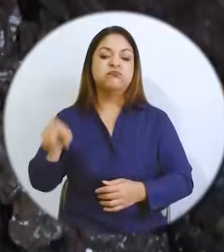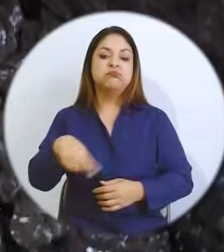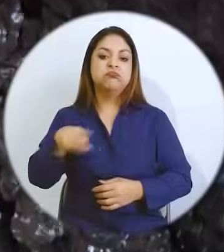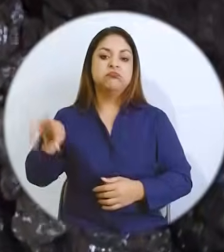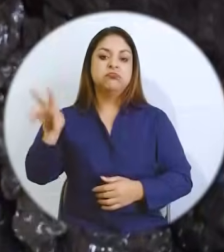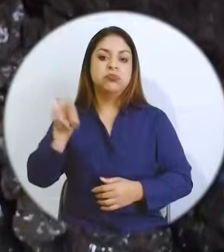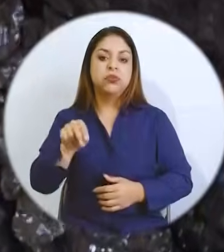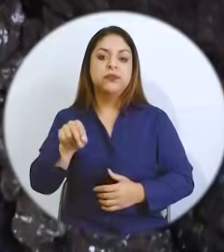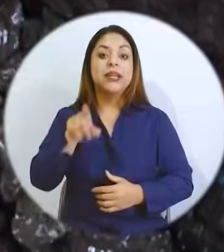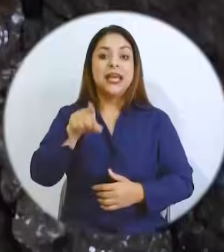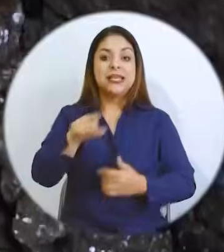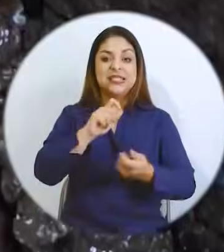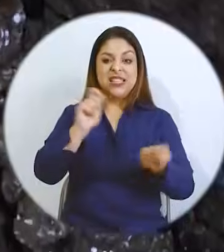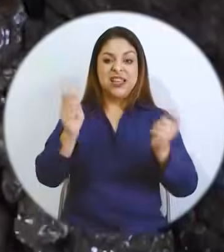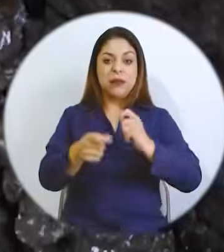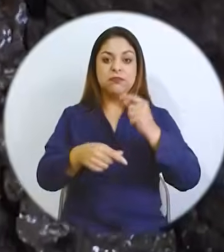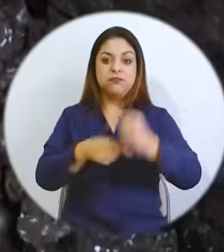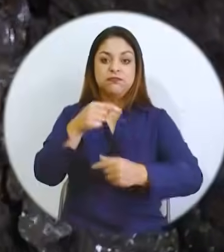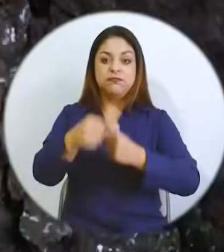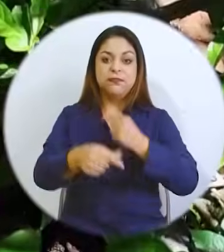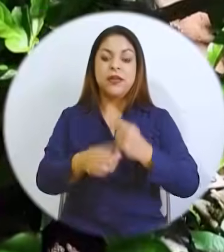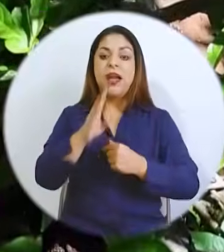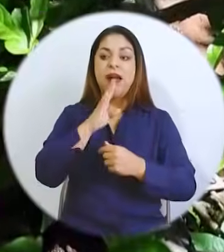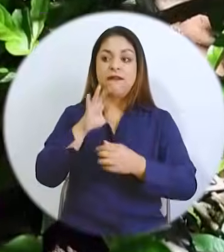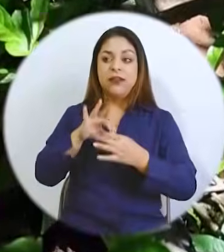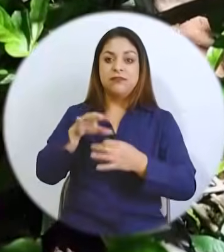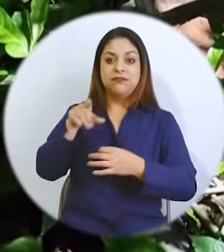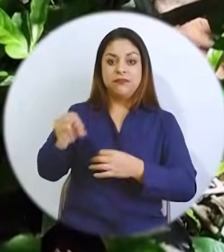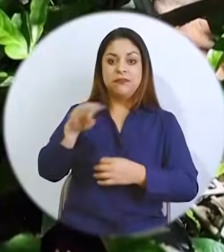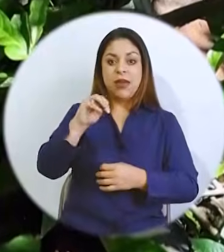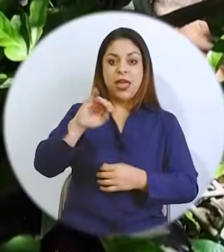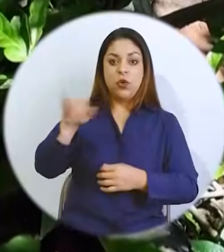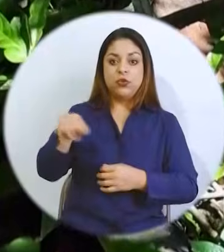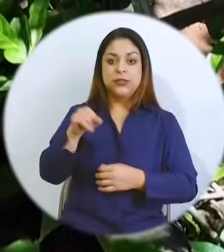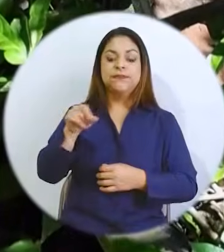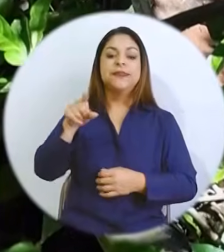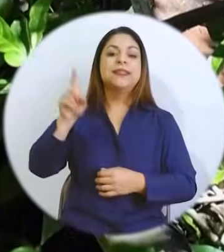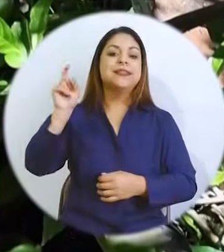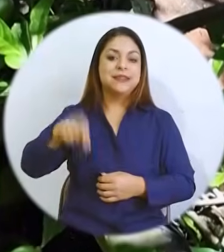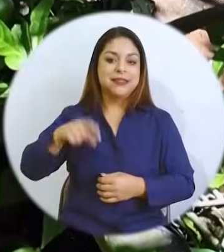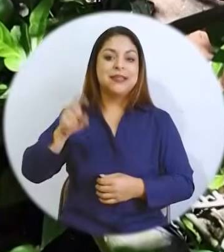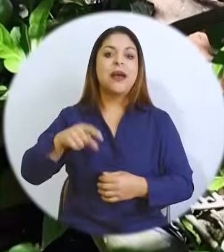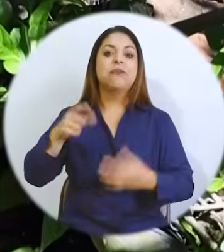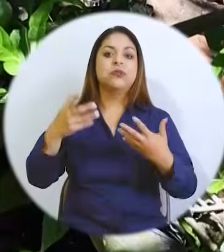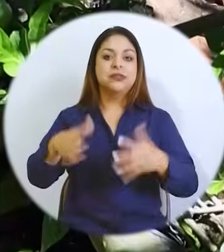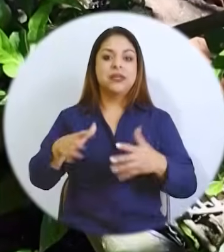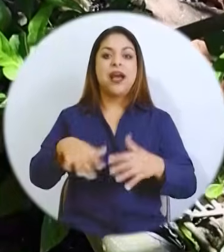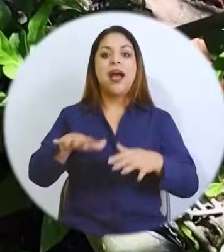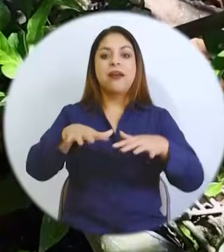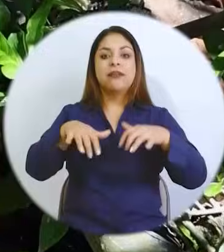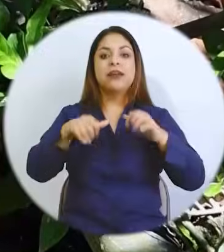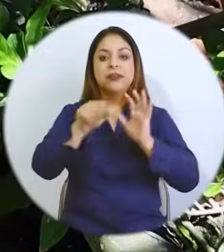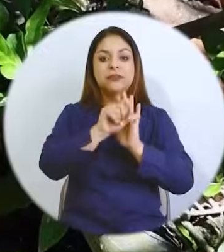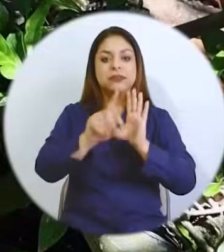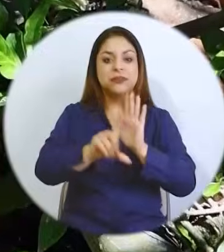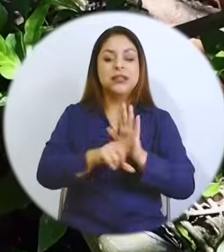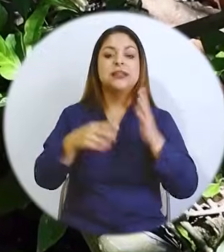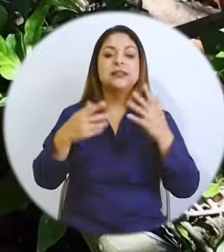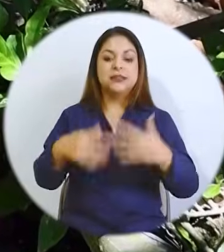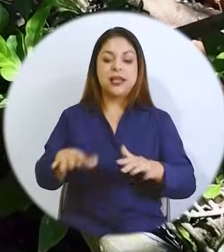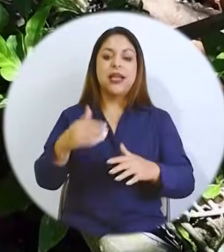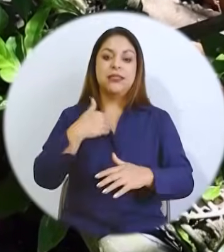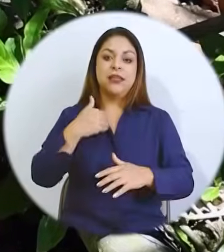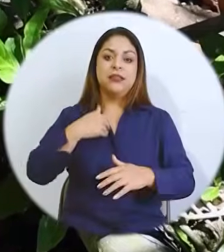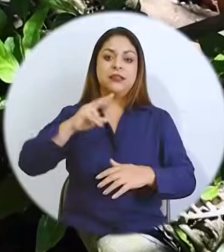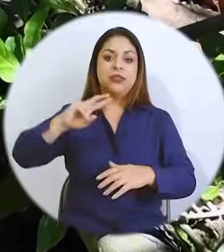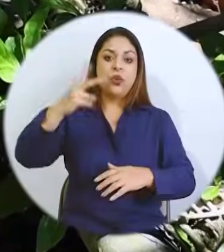jóvenes. Entonces, ese cambio generacional del que hablaba María José es que necesitamos bueno, ya está en Asamblea Legislativa, ya